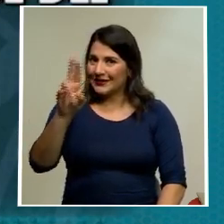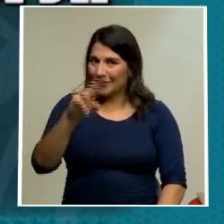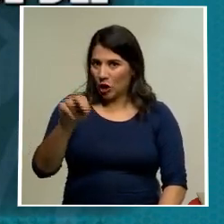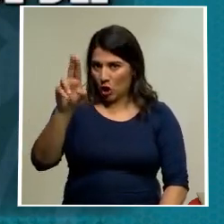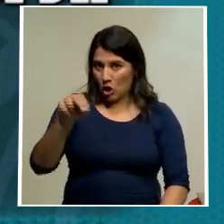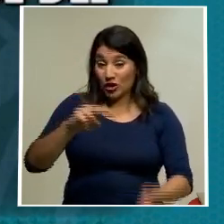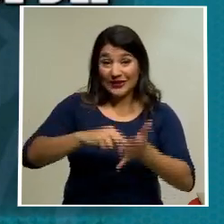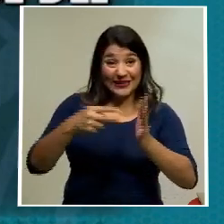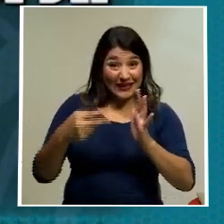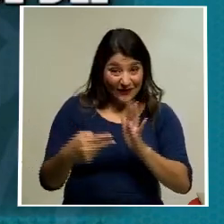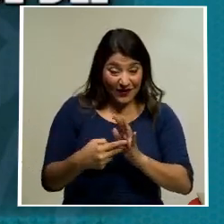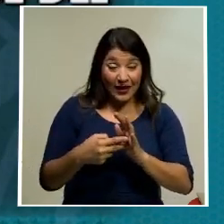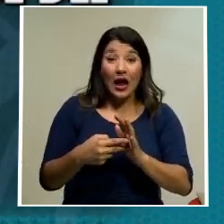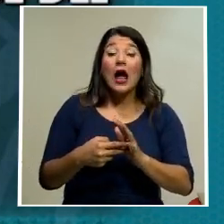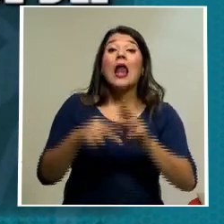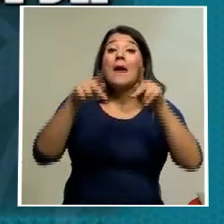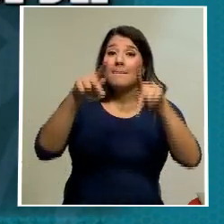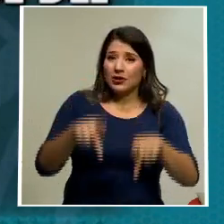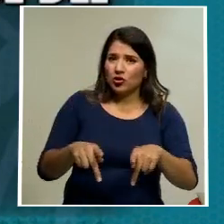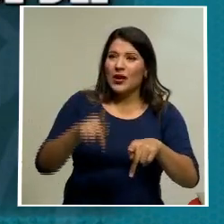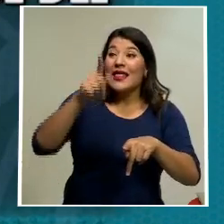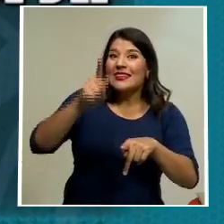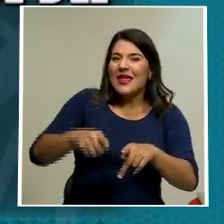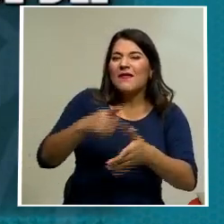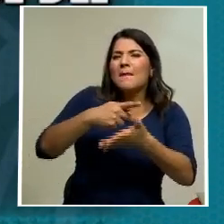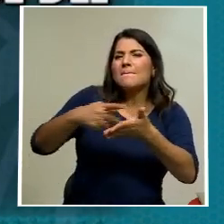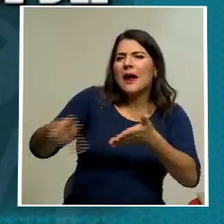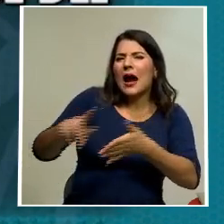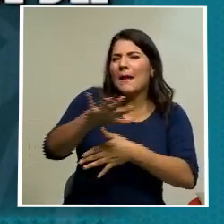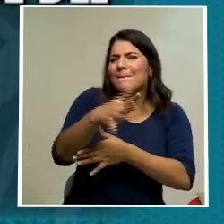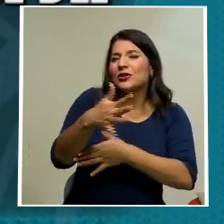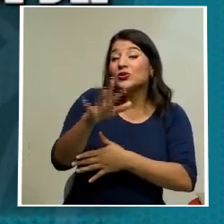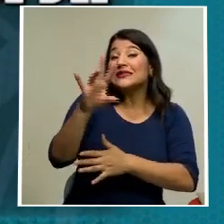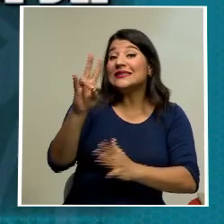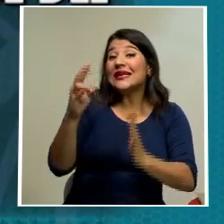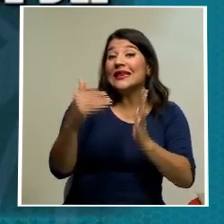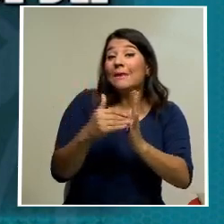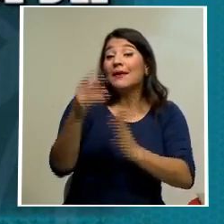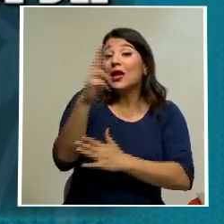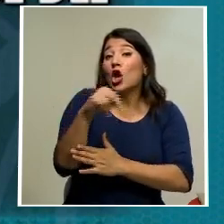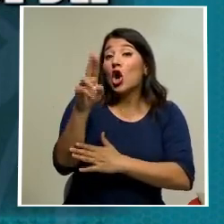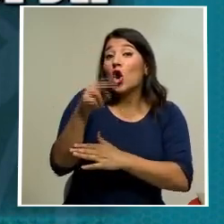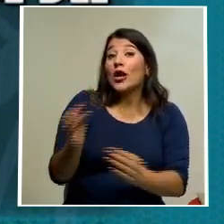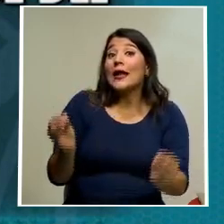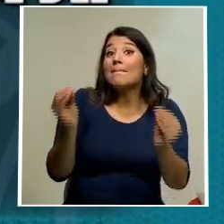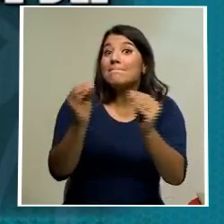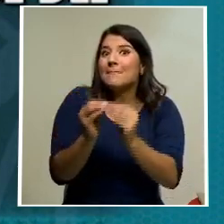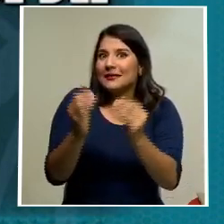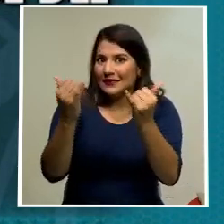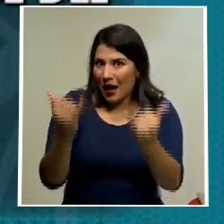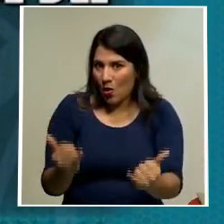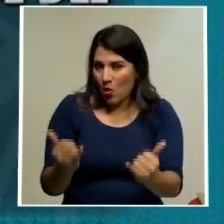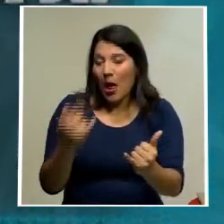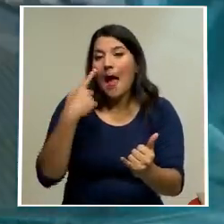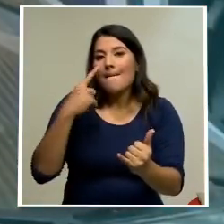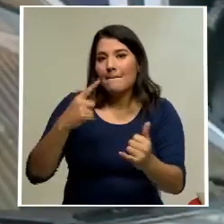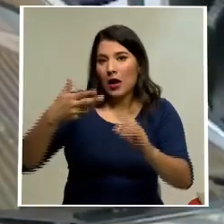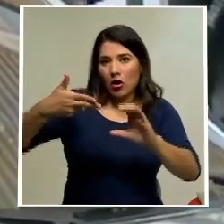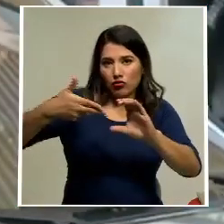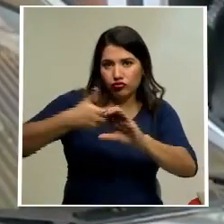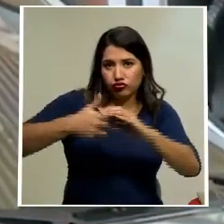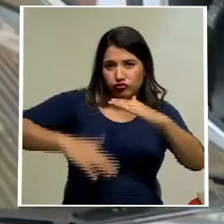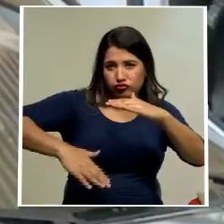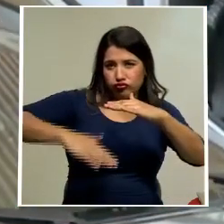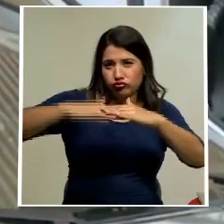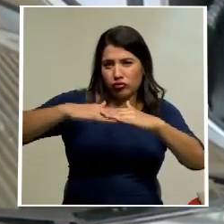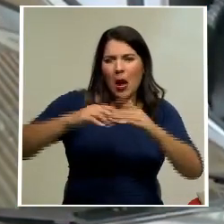los conductores han tenido que desembolsar 7.000 colones más para llenar el tanque de su vehículo. Pero, ¿qué ha provocado